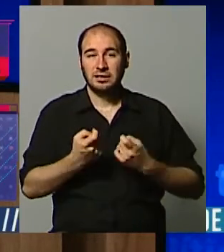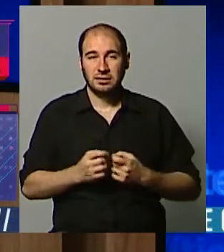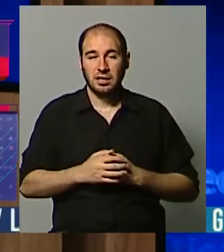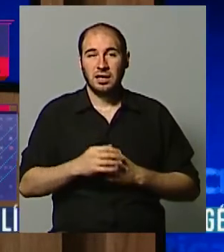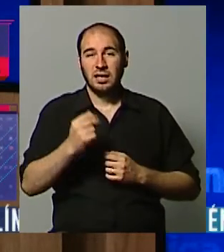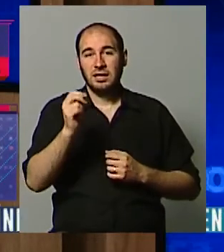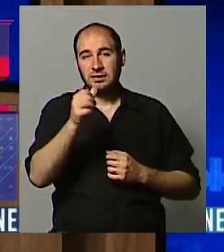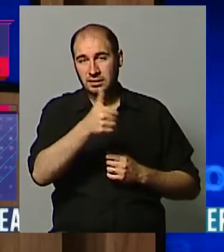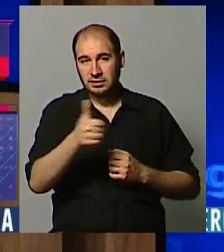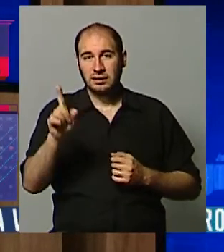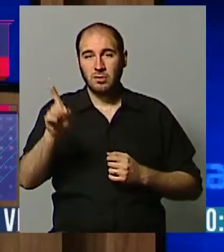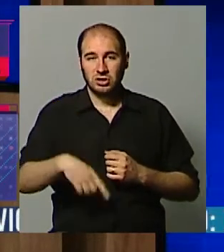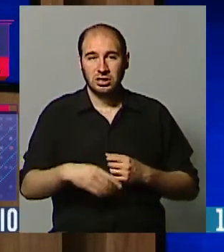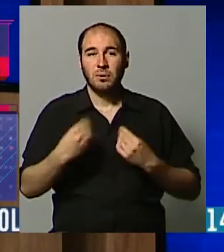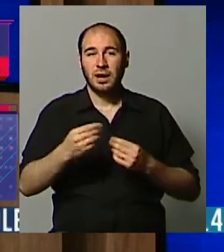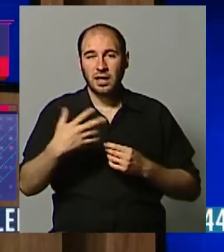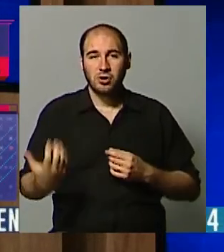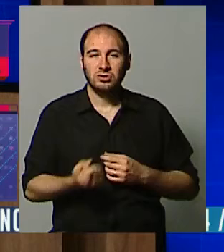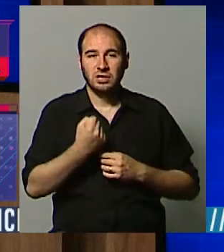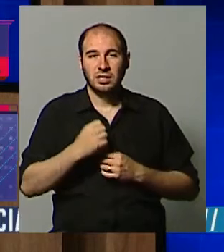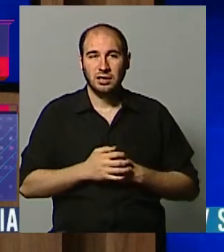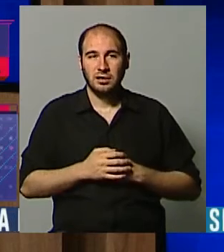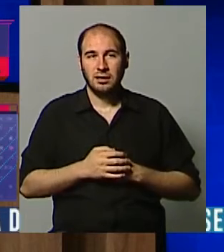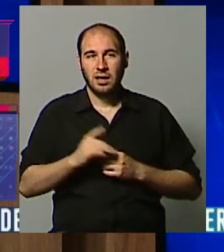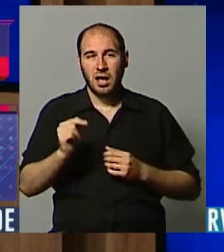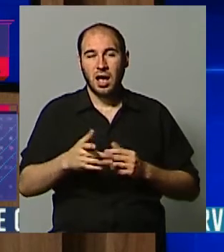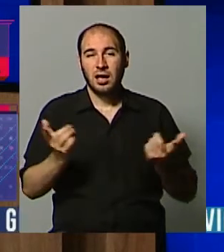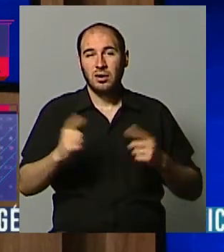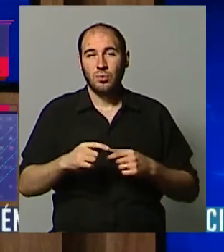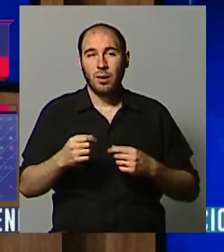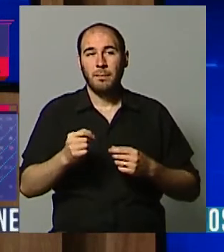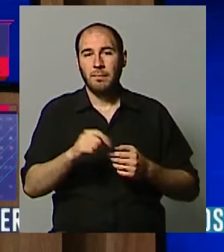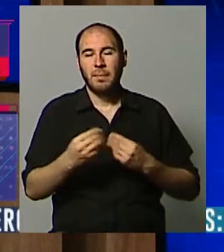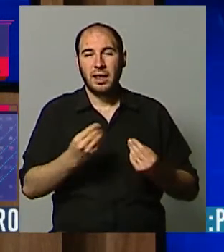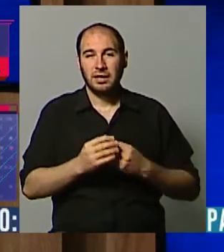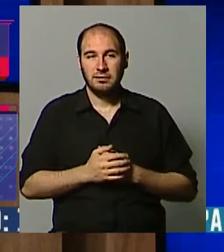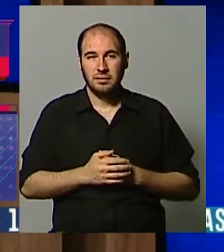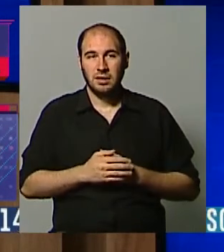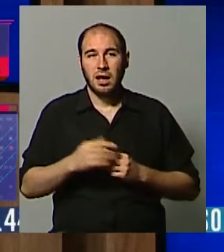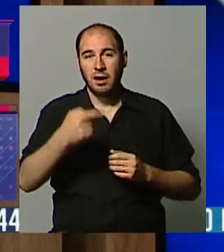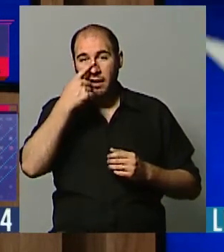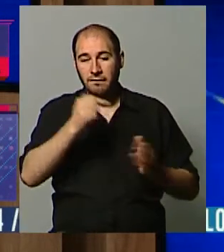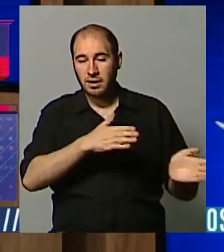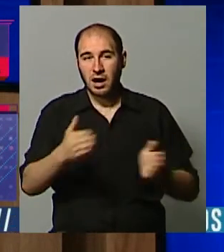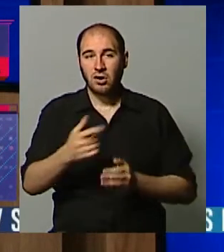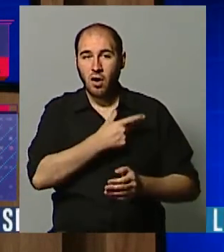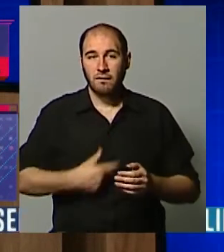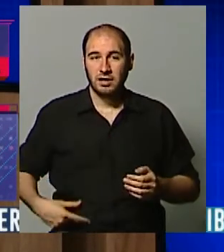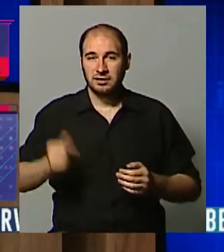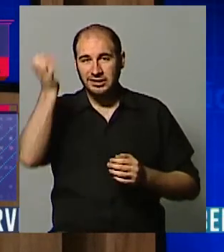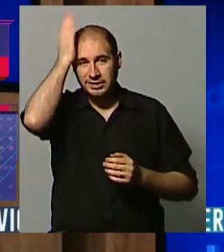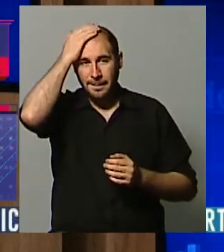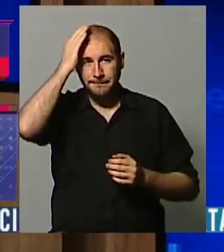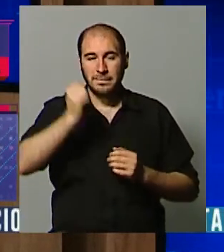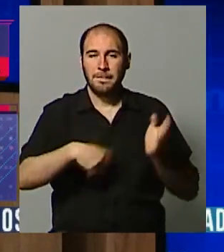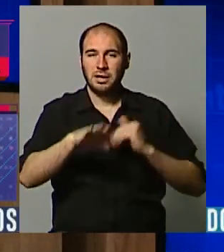las dos terceras partes para poder llegar a dicho quórum para eliminar, digamos, o sea, para finalizar el gobierno de Donald Trump.